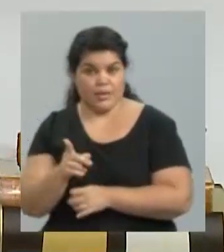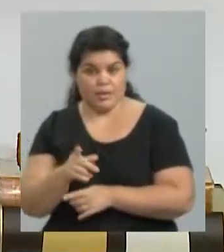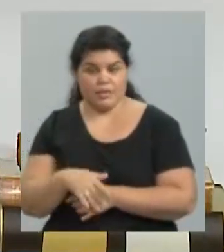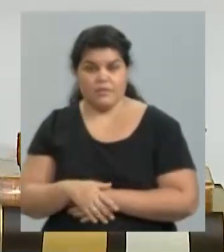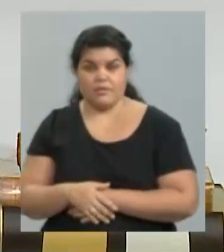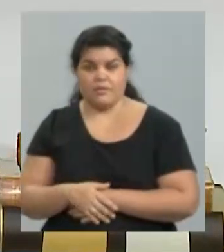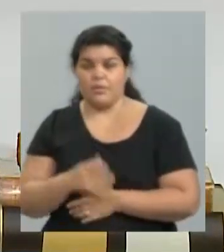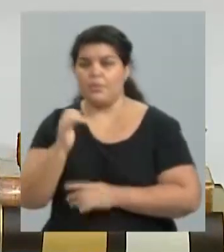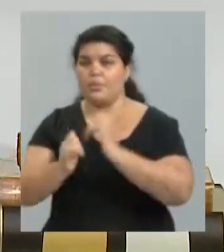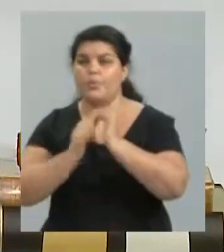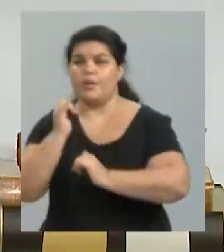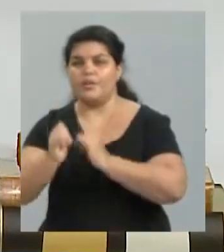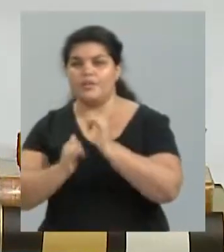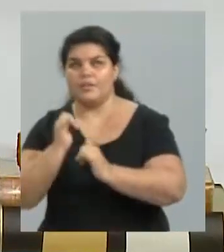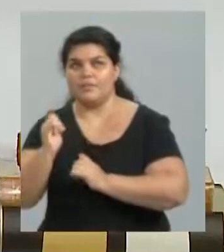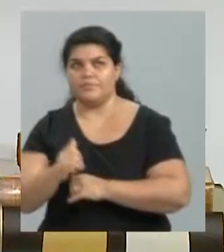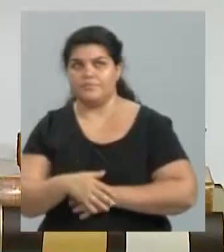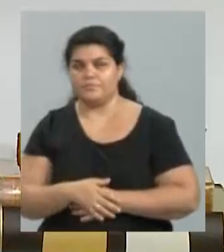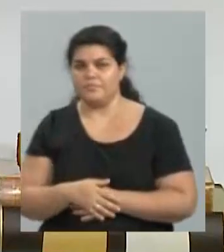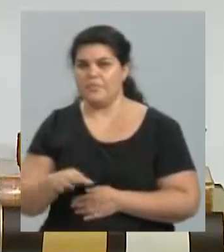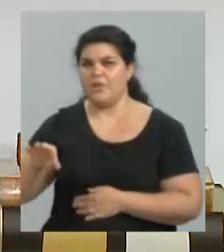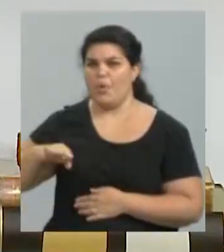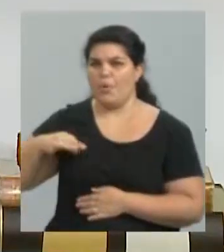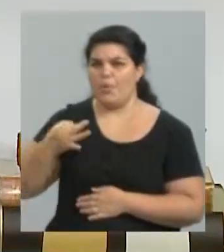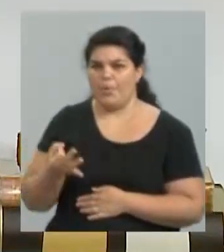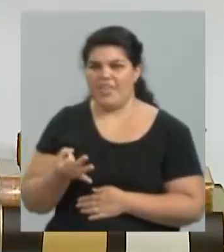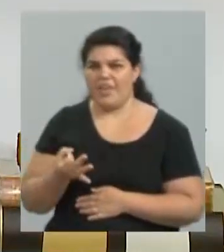de que la perspectiva, recién hablabas de vida que tienen las